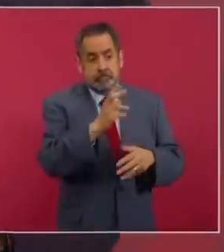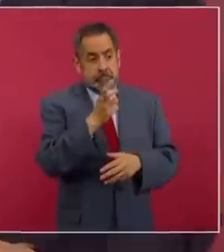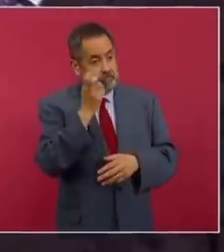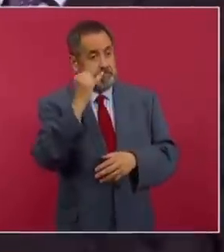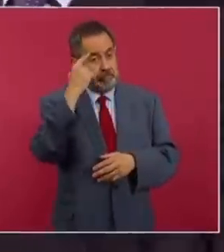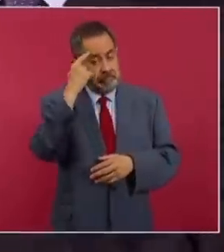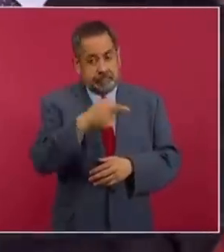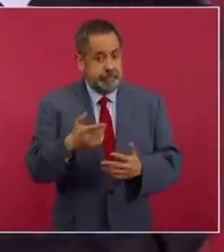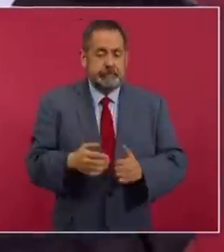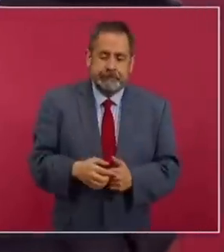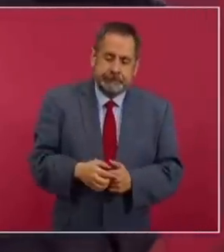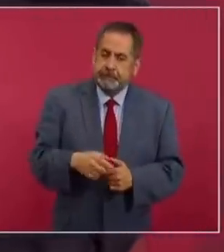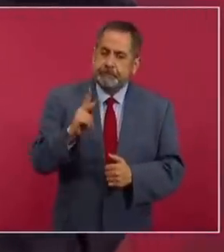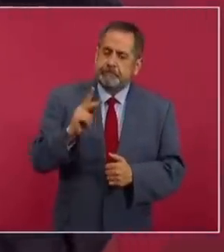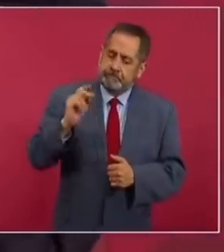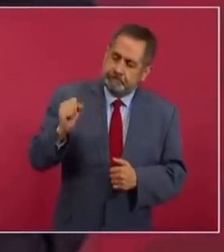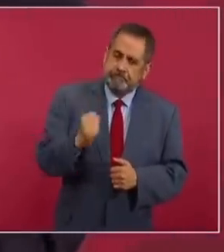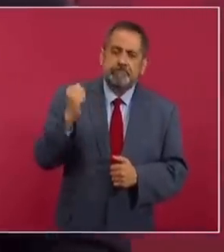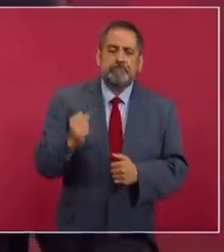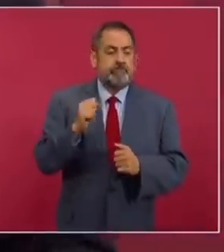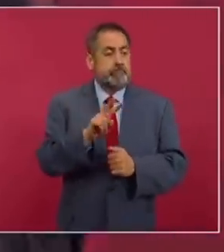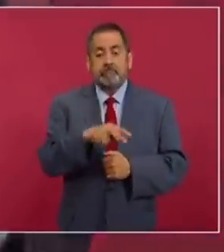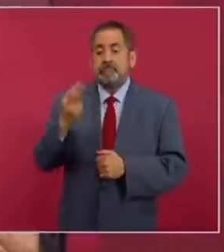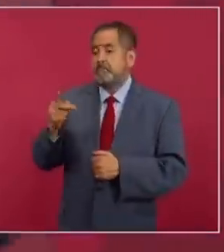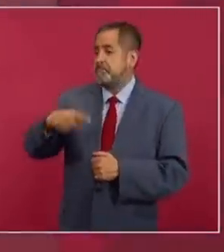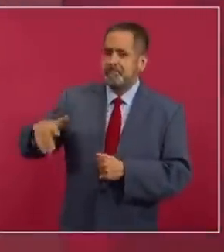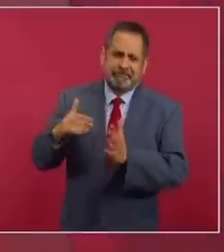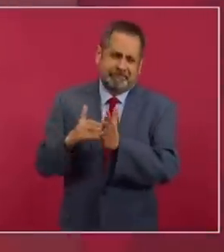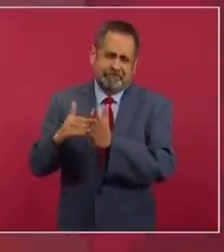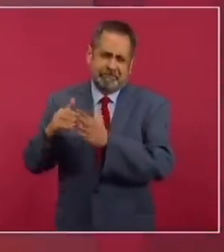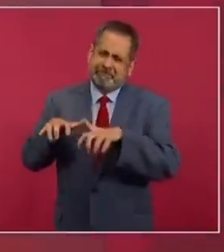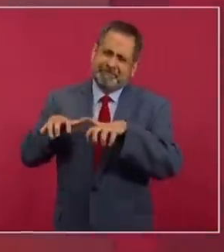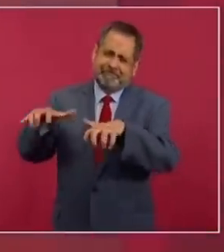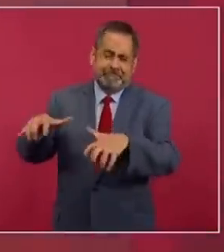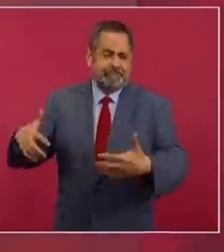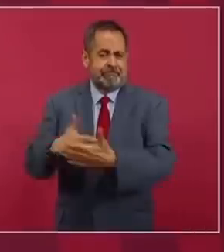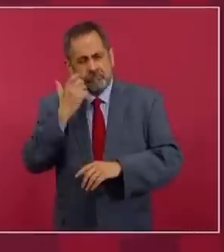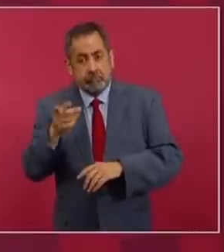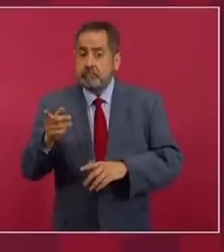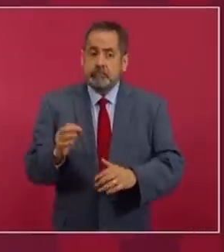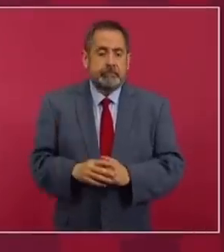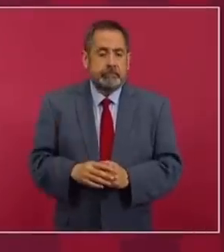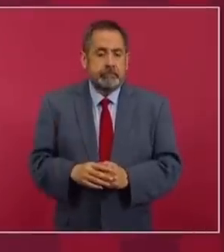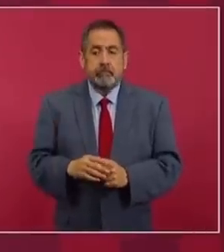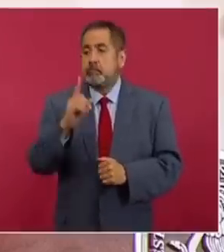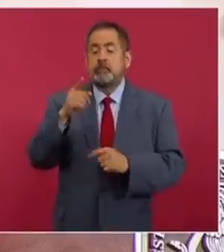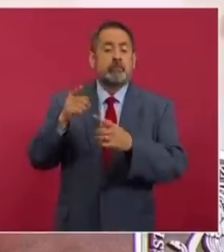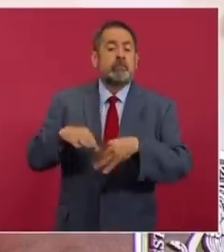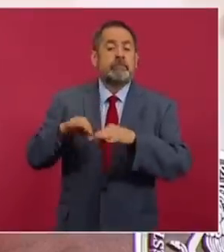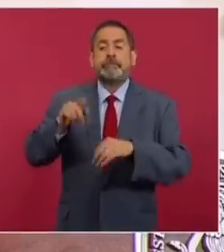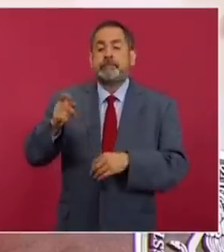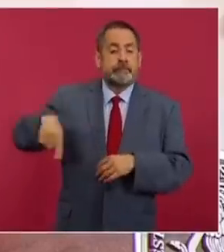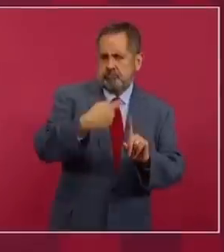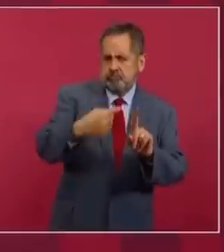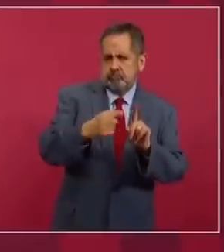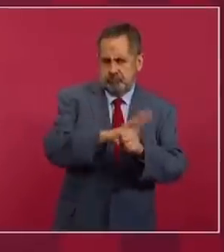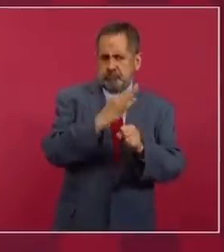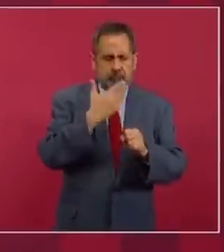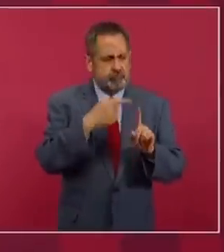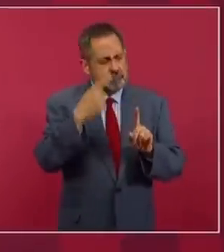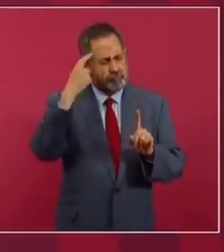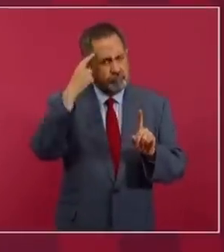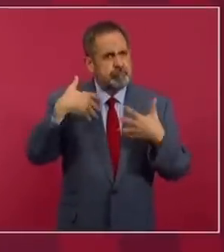millones. Afortunadamente también hay millones de mexicanos que quieren la transformación, sobre todo la gente humilde.